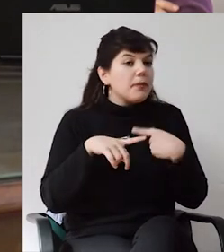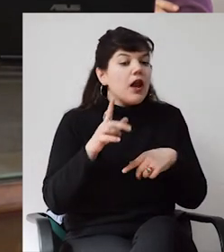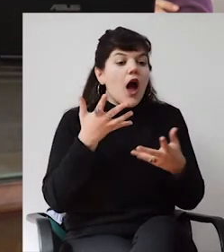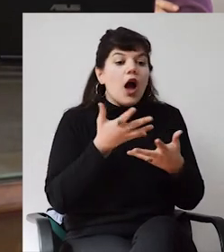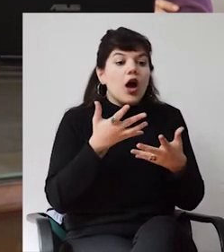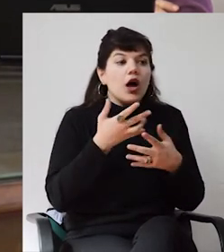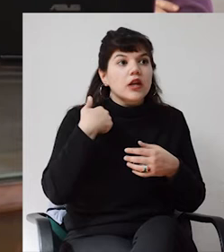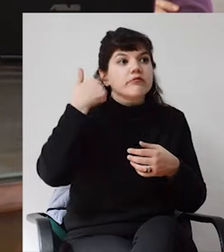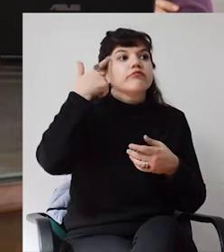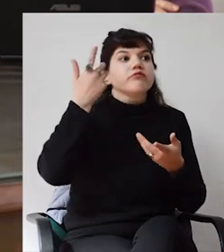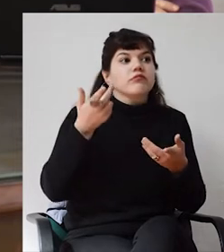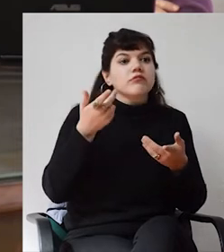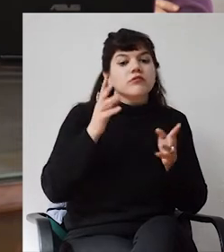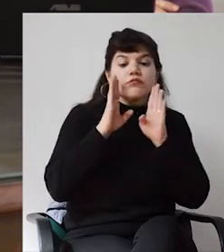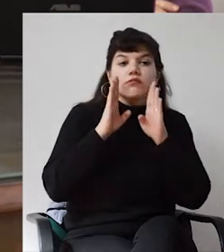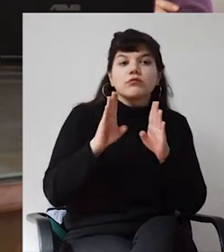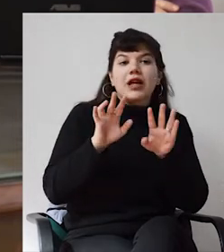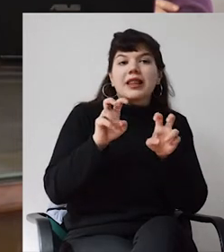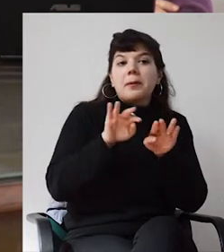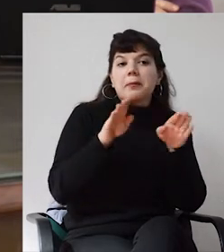A ver, yendo a la mesa,